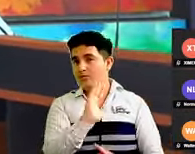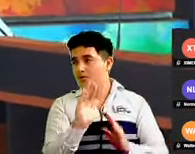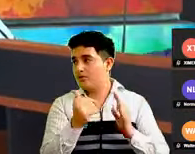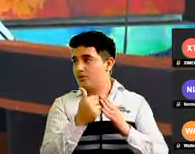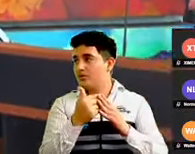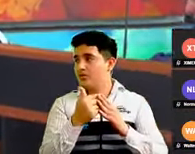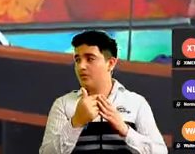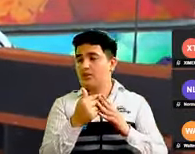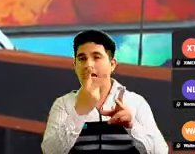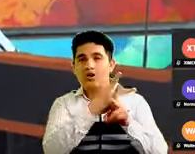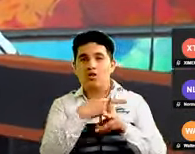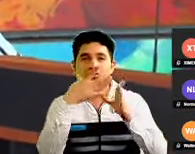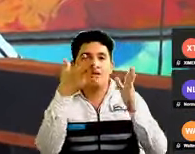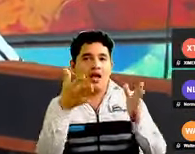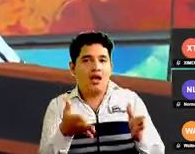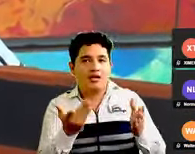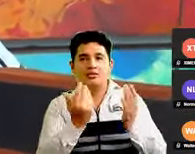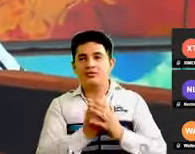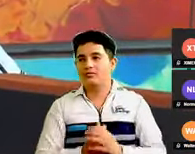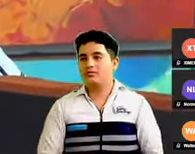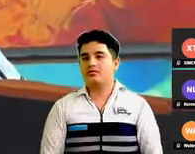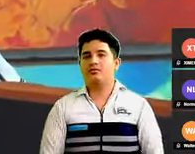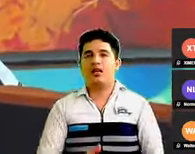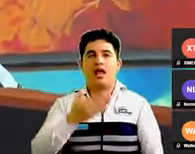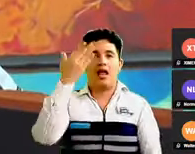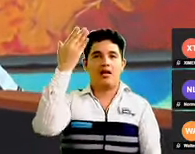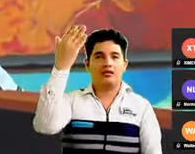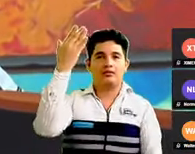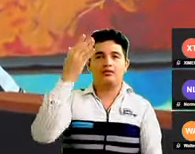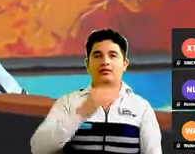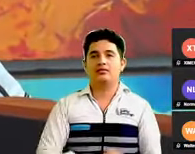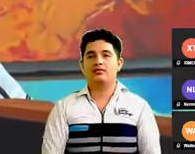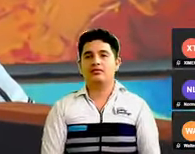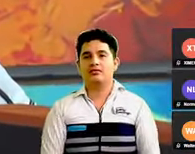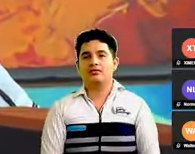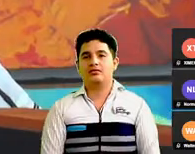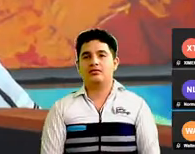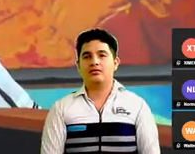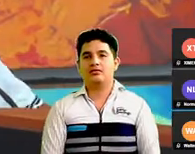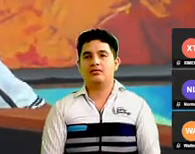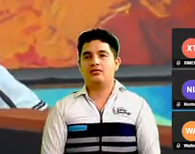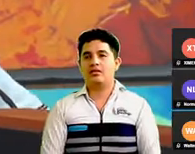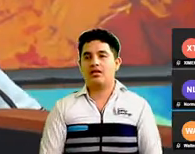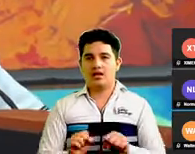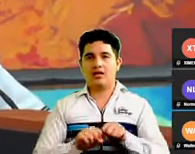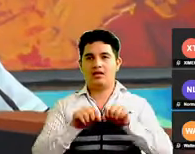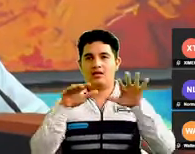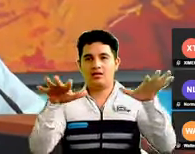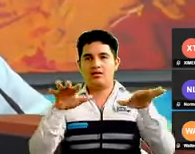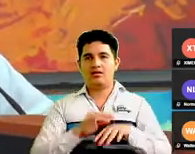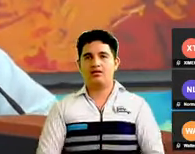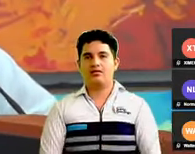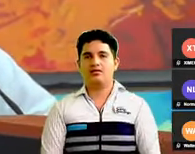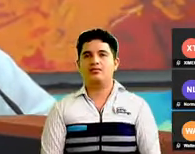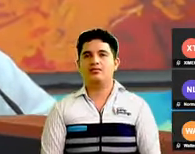estimados concejales, al alcalde y al público en general.